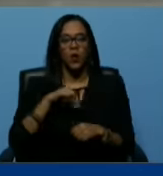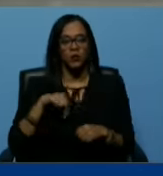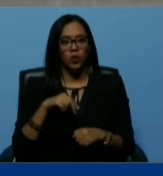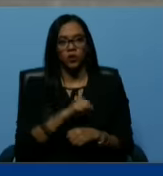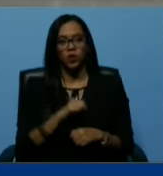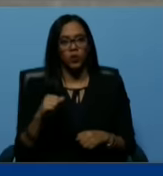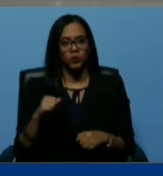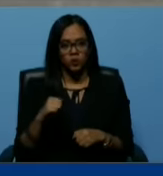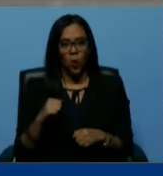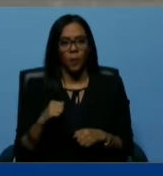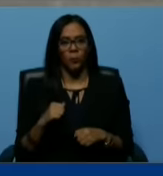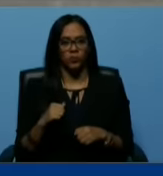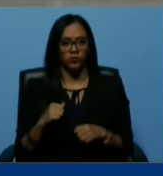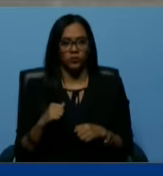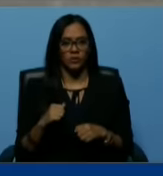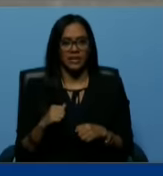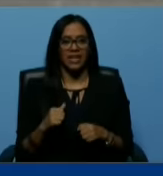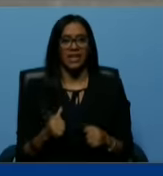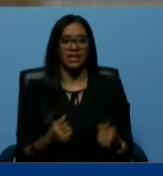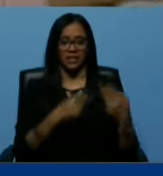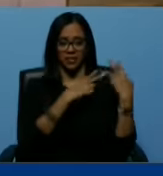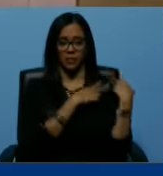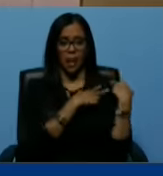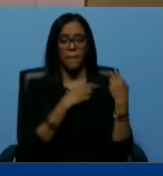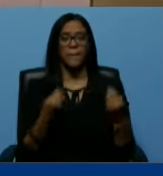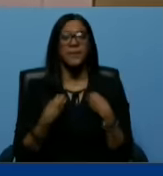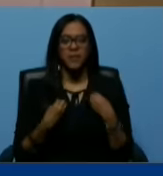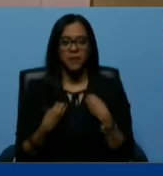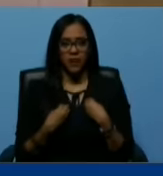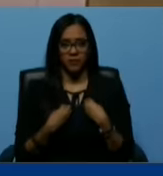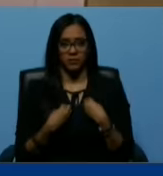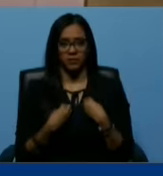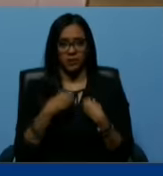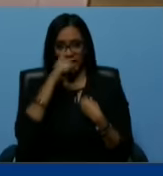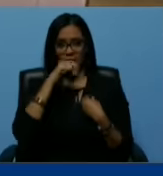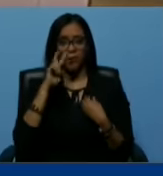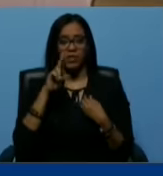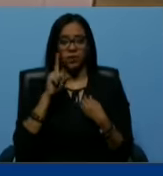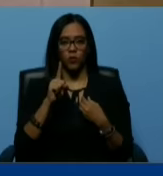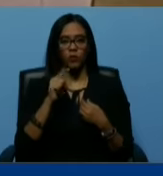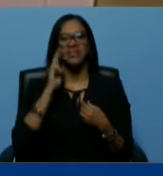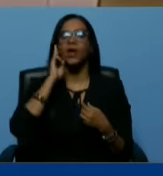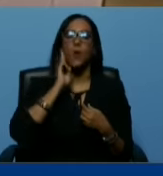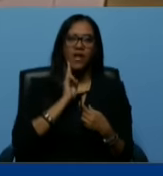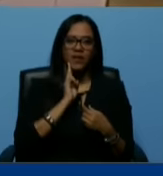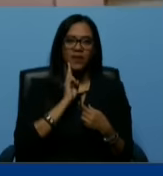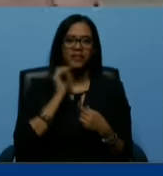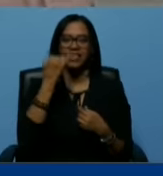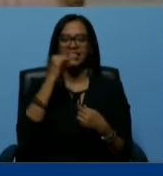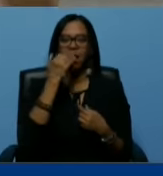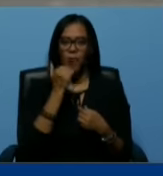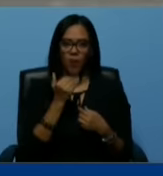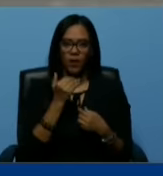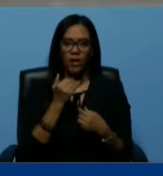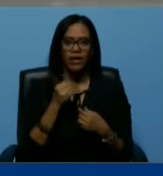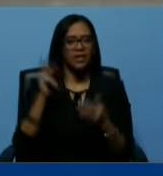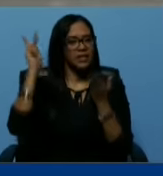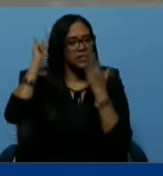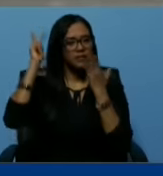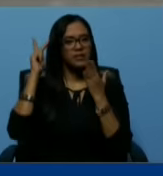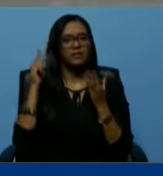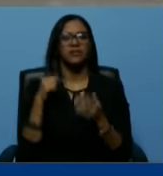la encarnación viva en el siglo XXI de Bolívar, de Zamora, de Guaycaipuro, del Negro